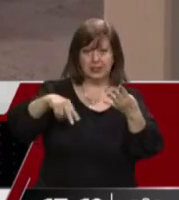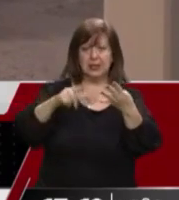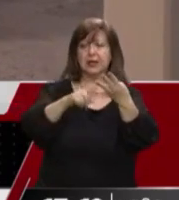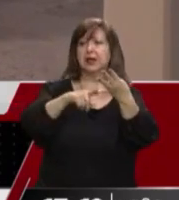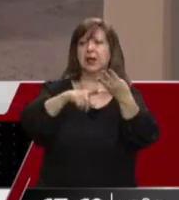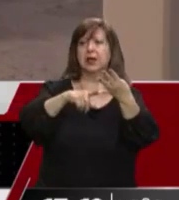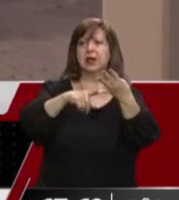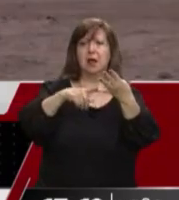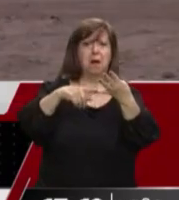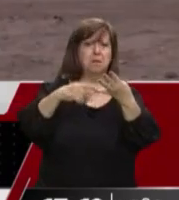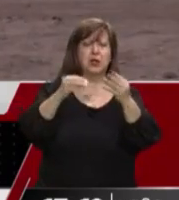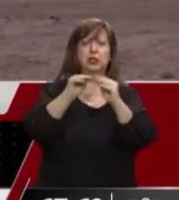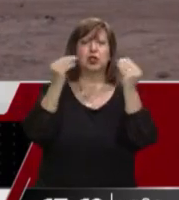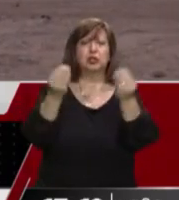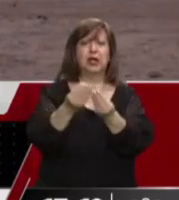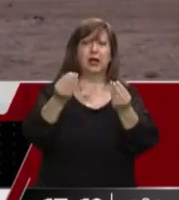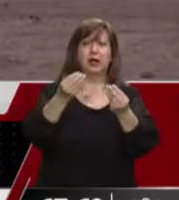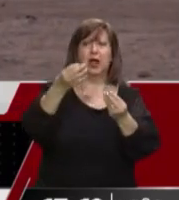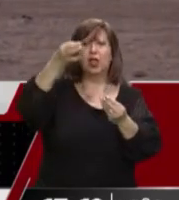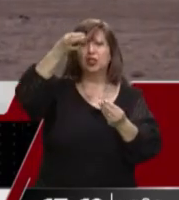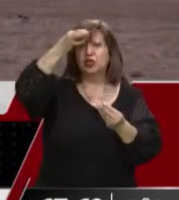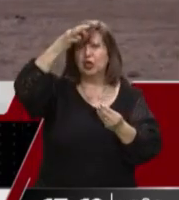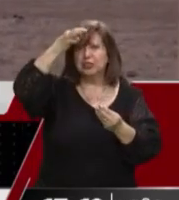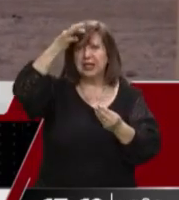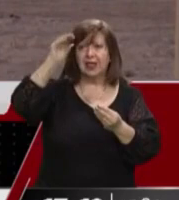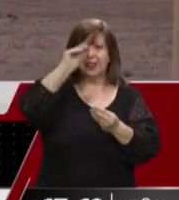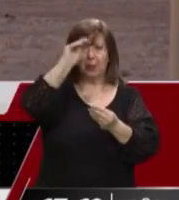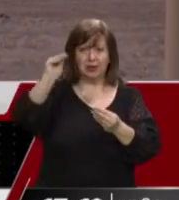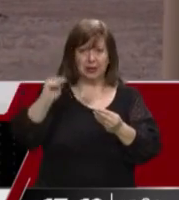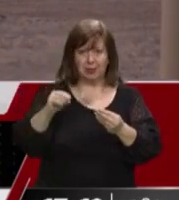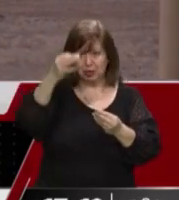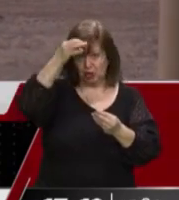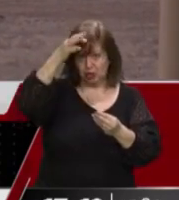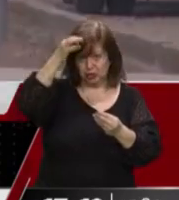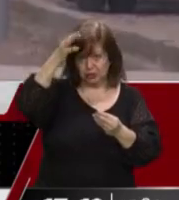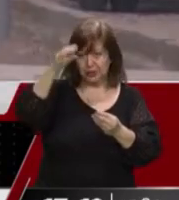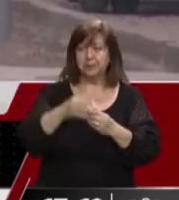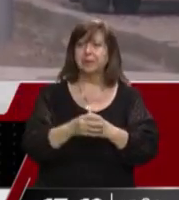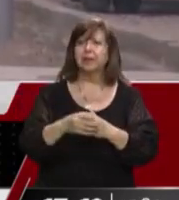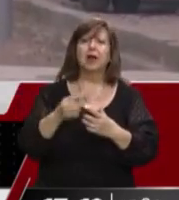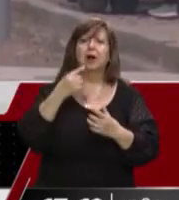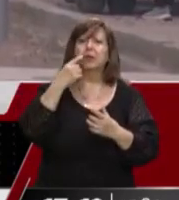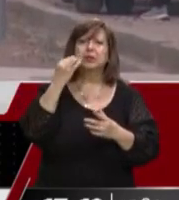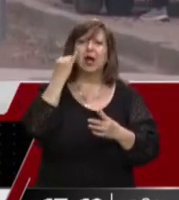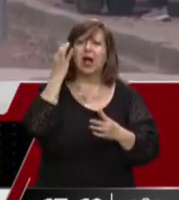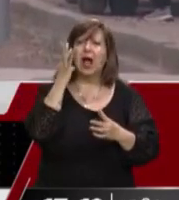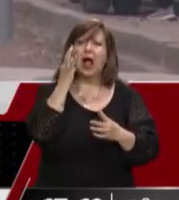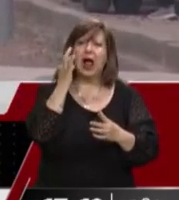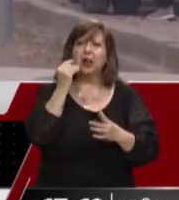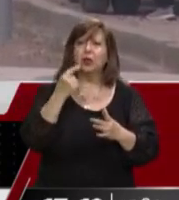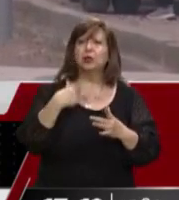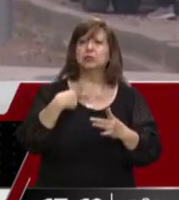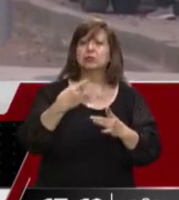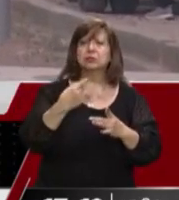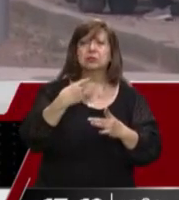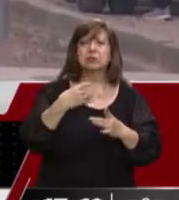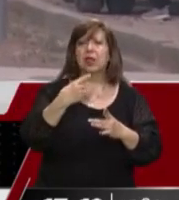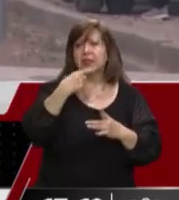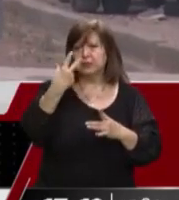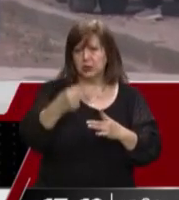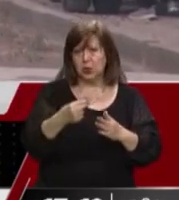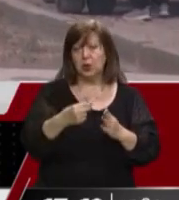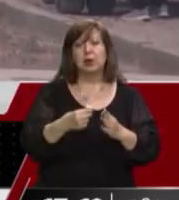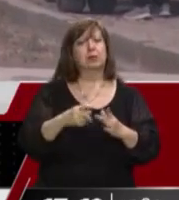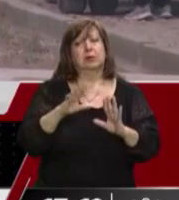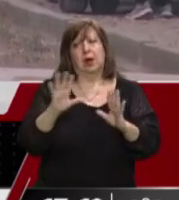Guaymallén, son 12 de los 18 departamentos. ¿Un condicionamiento por el que la persona no puede acceder? O sea, tiene que tener trabajo formal, ¿cierto?